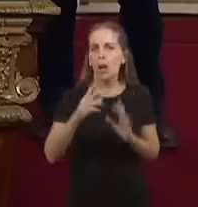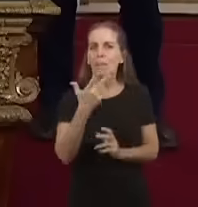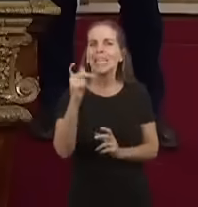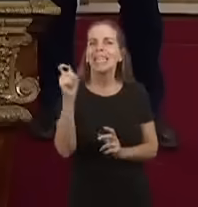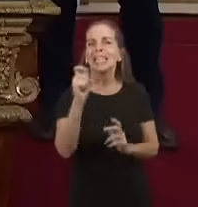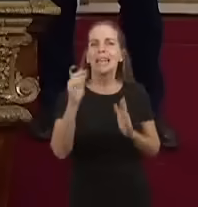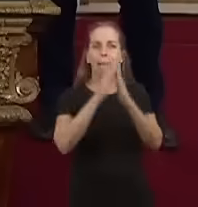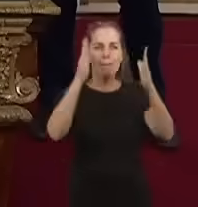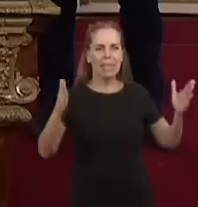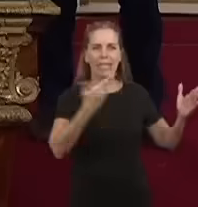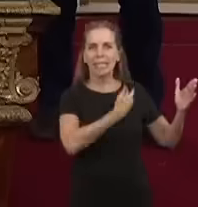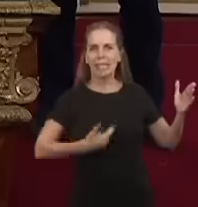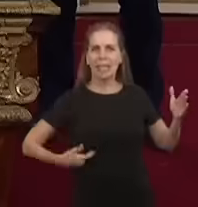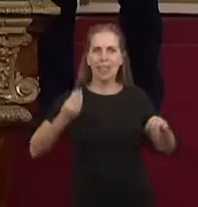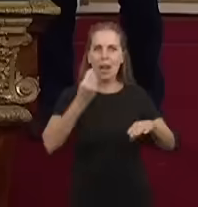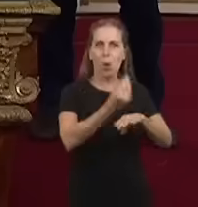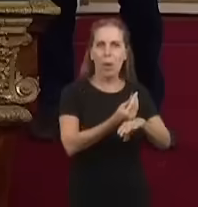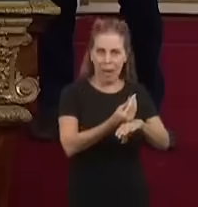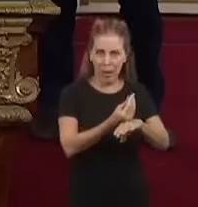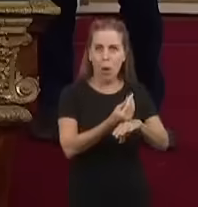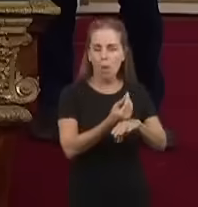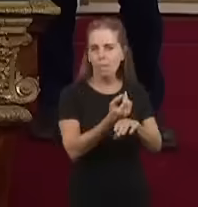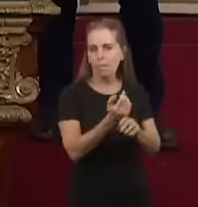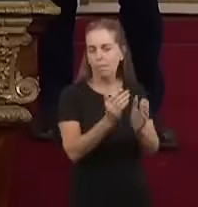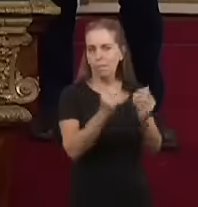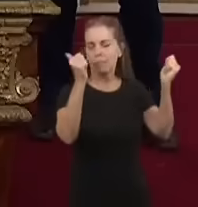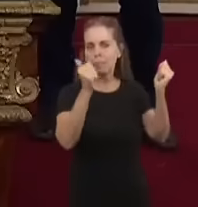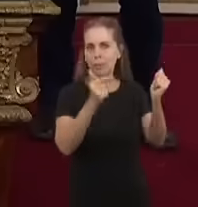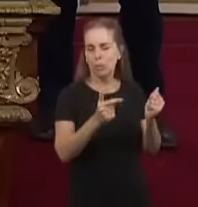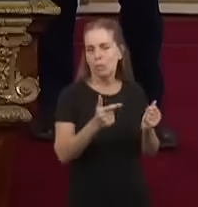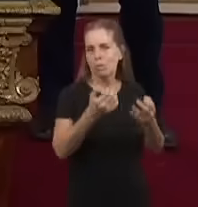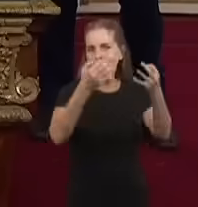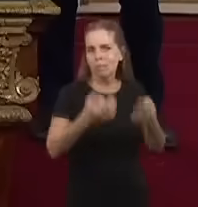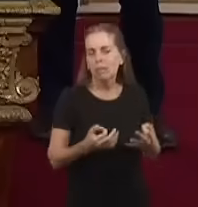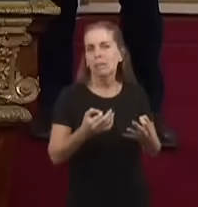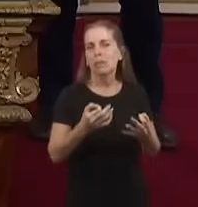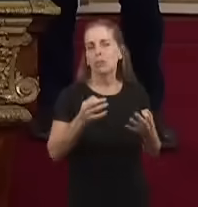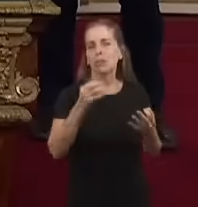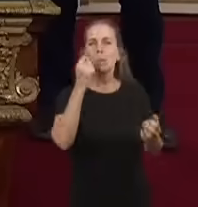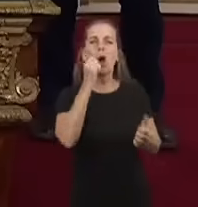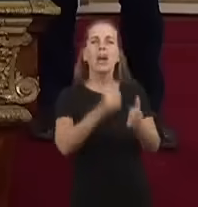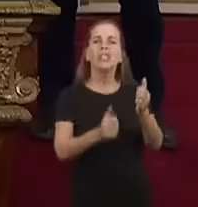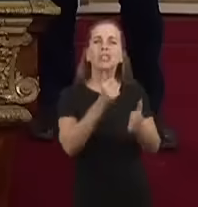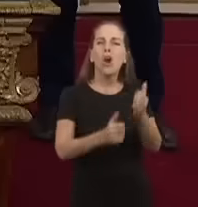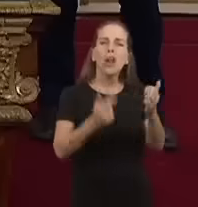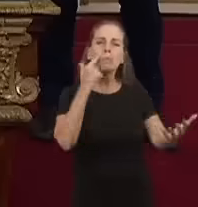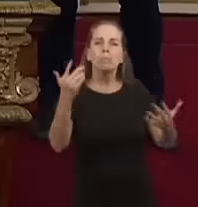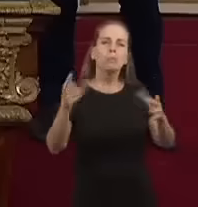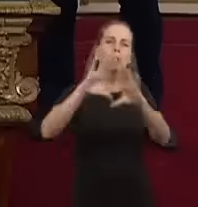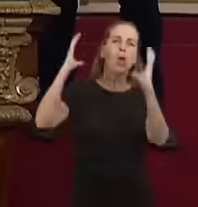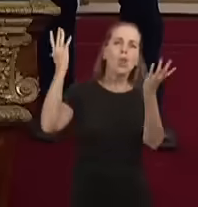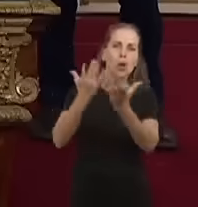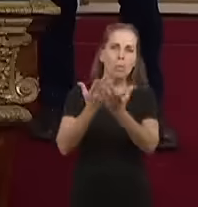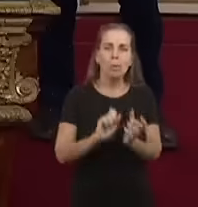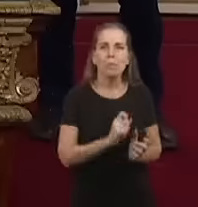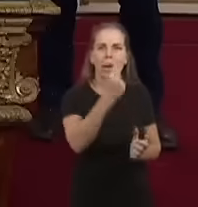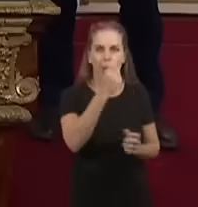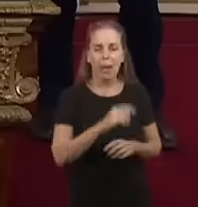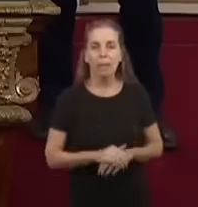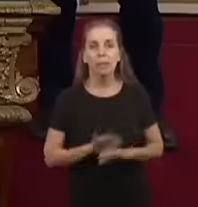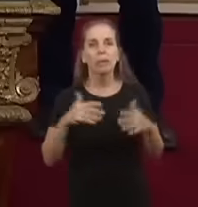esli y llanamente una asaña de proporciones históricas a nivel mundial por esta razón